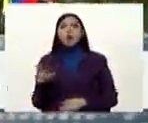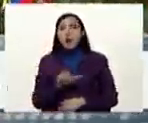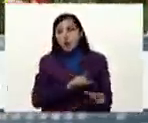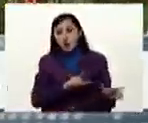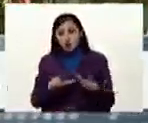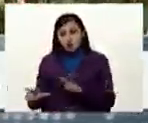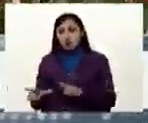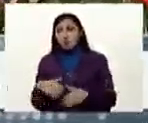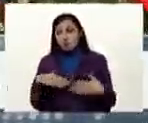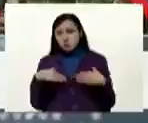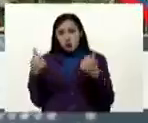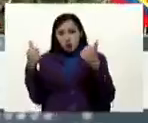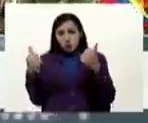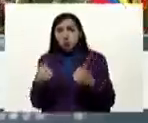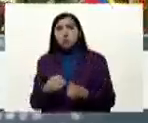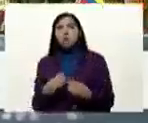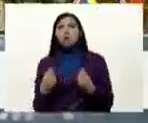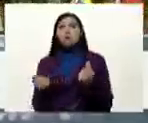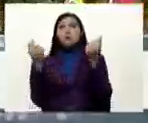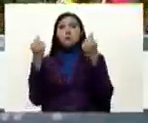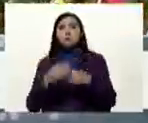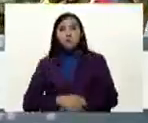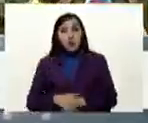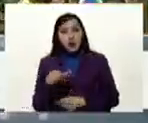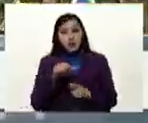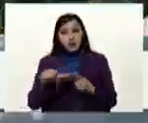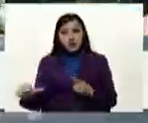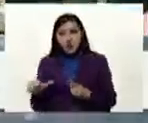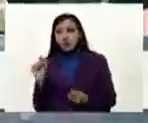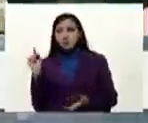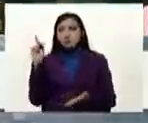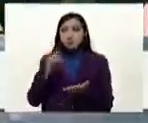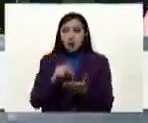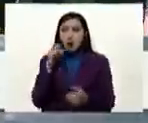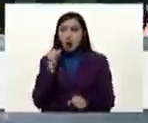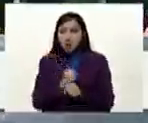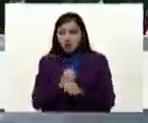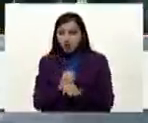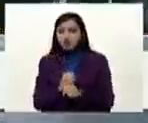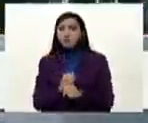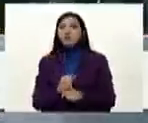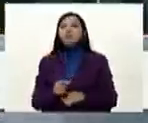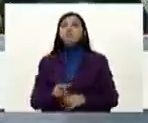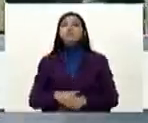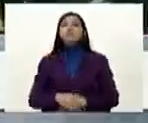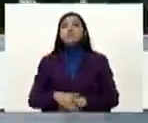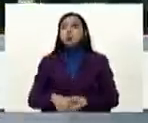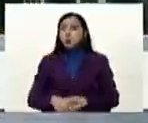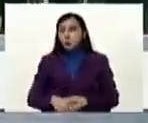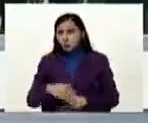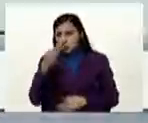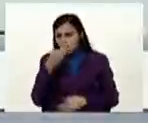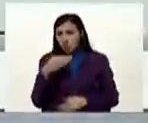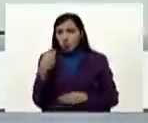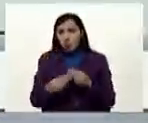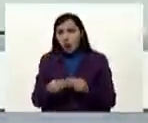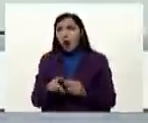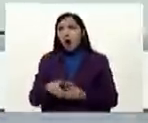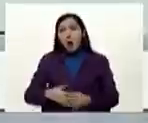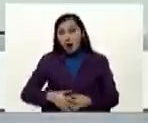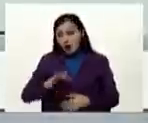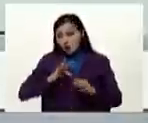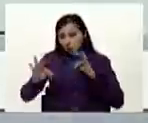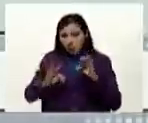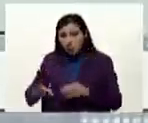recuperado y ya esta semana debe entrar en funciones, Padrino, de una virosis fuerte que le pegó. Saludos a